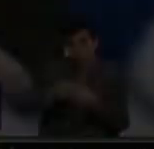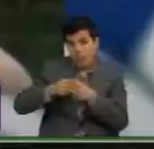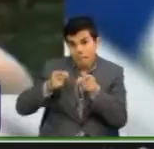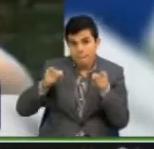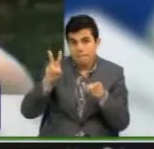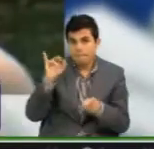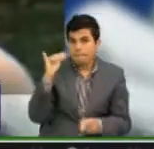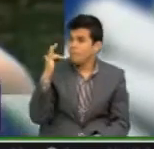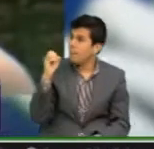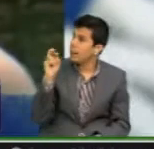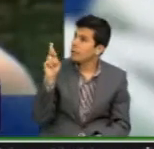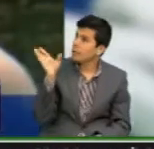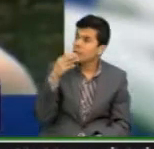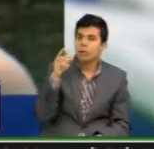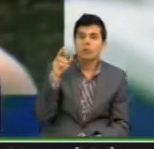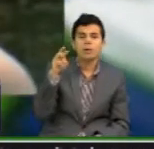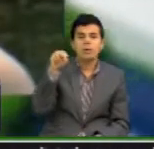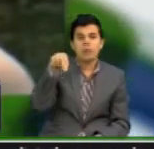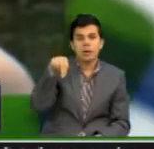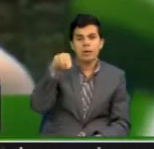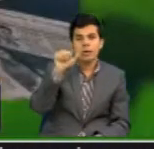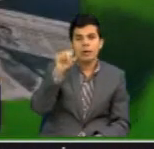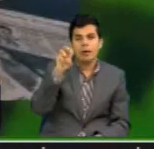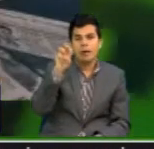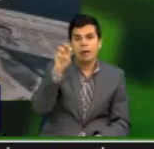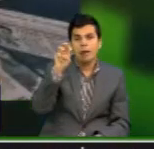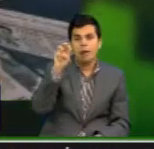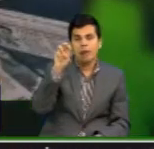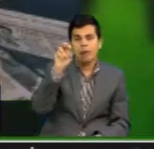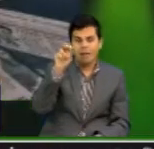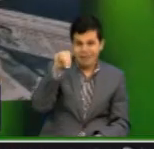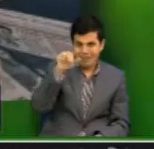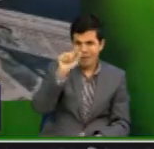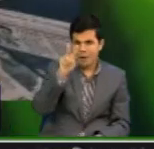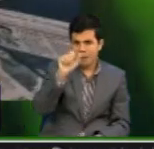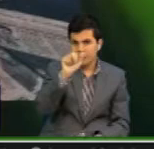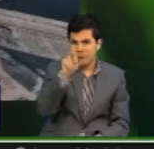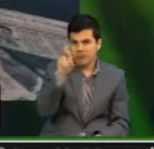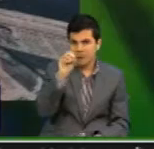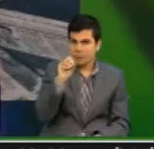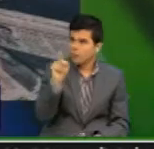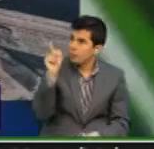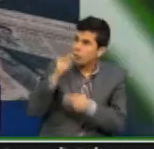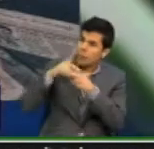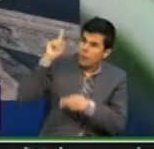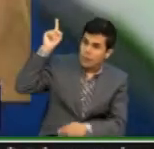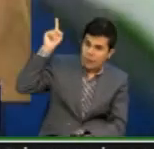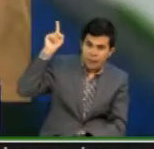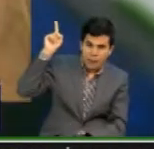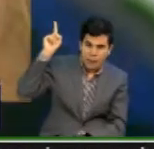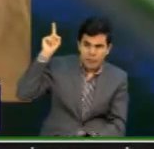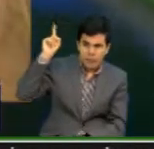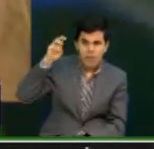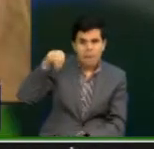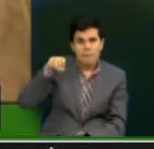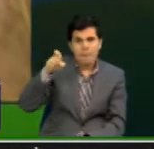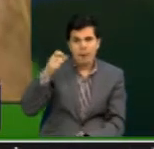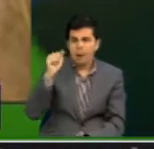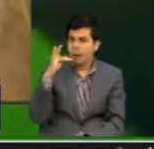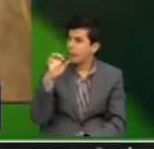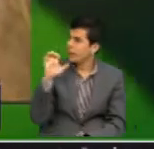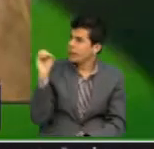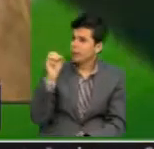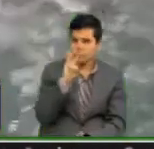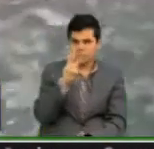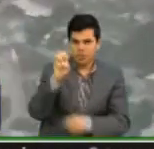víctor ramón navarro serrano es un nombre que para muchos no significa nada él es alias megateo un narcotraficante de 38